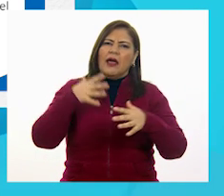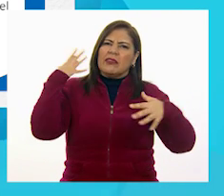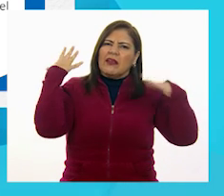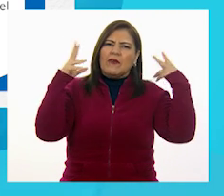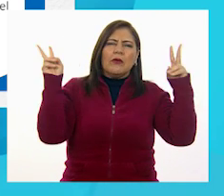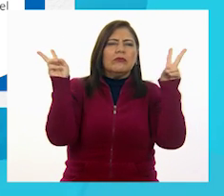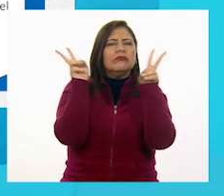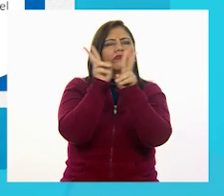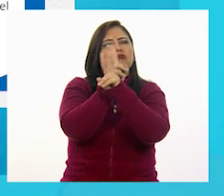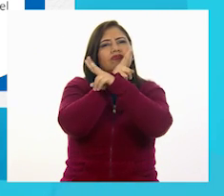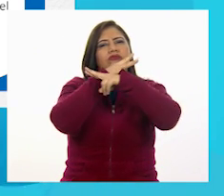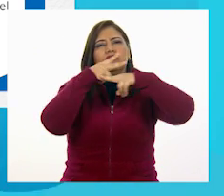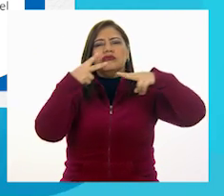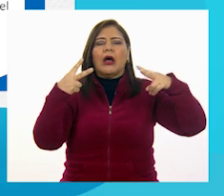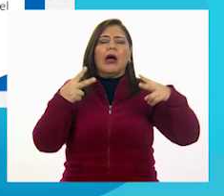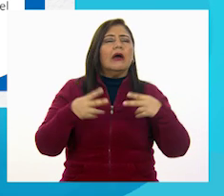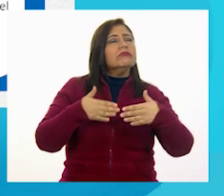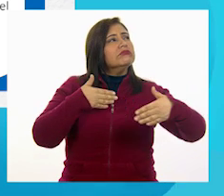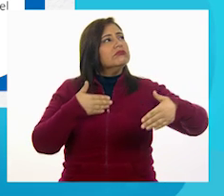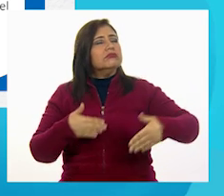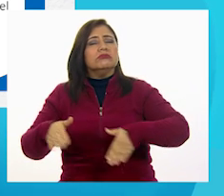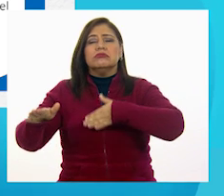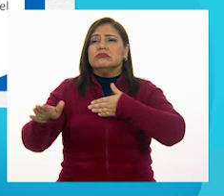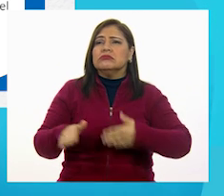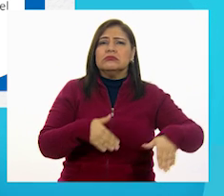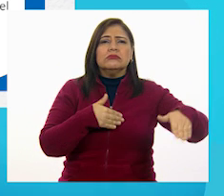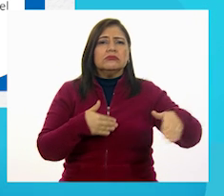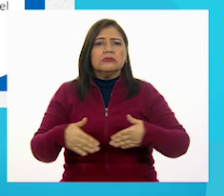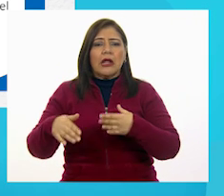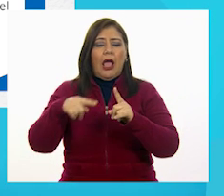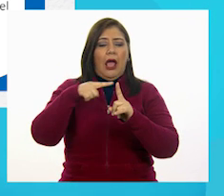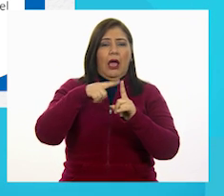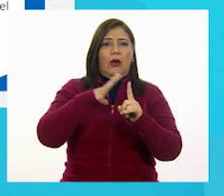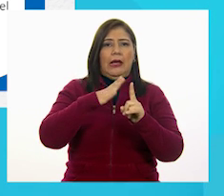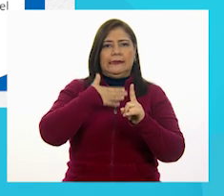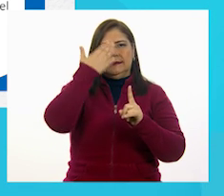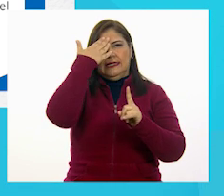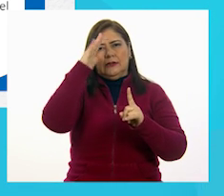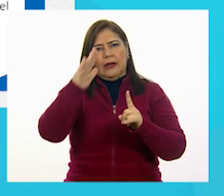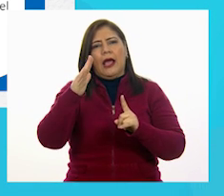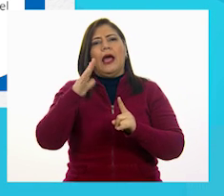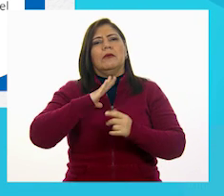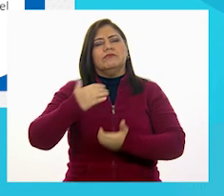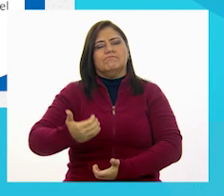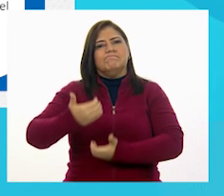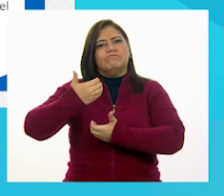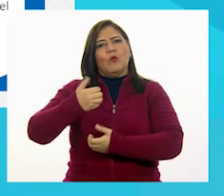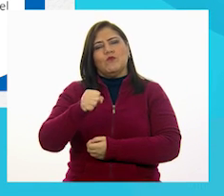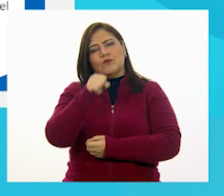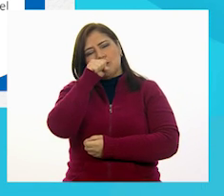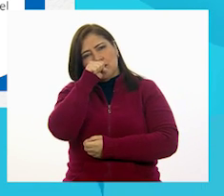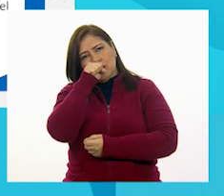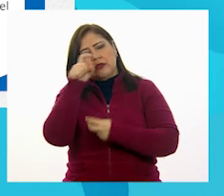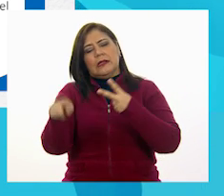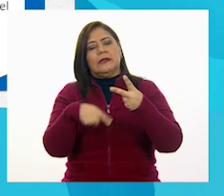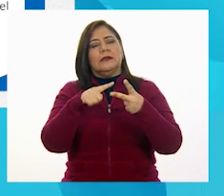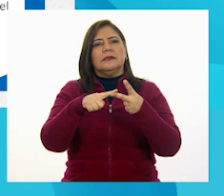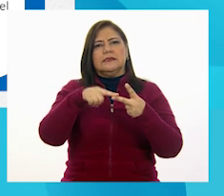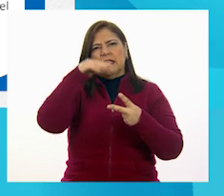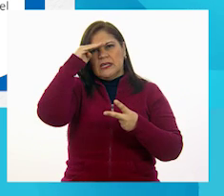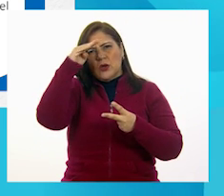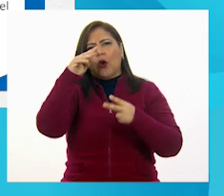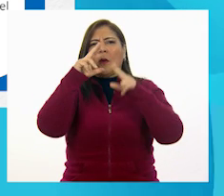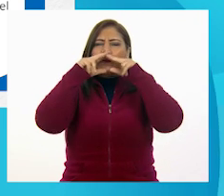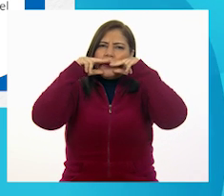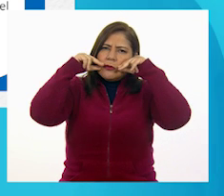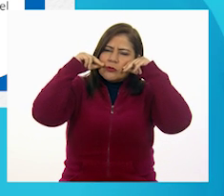travieso. Iban caminando por la calle, una señora cargando un bebé con un biberón, un señor con